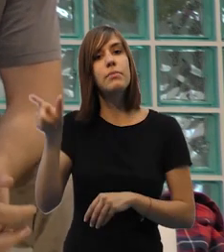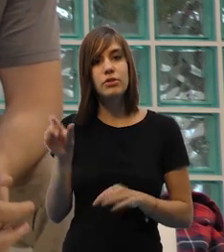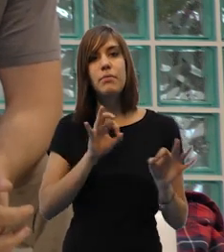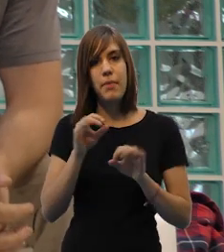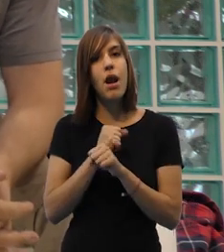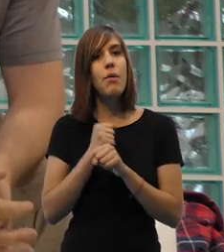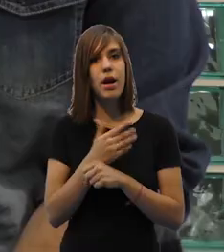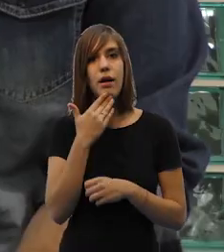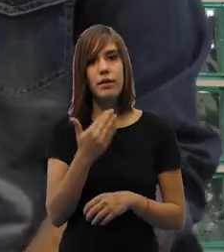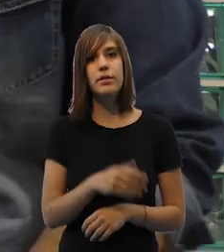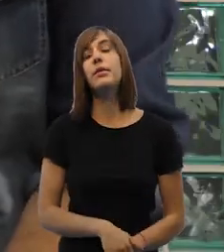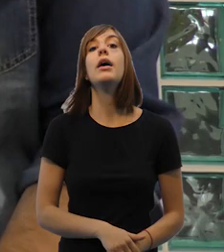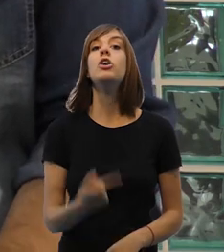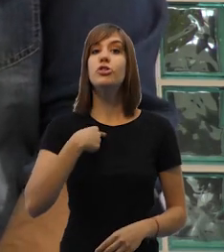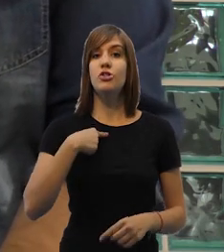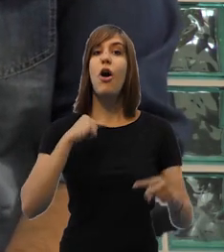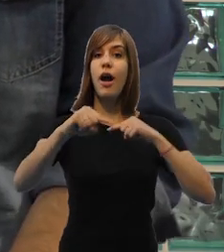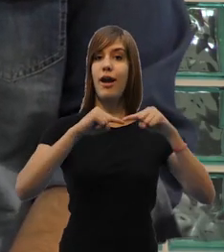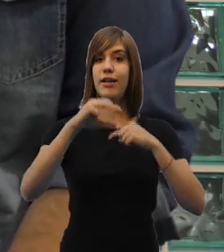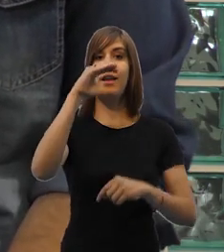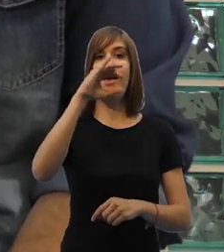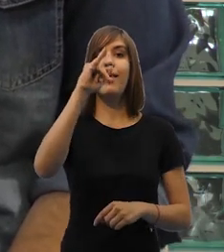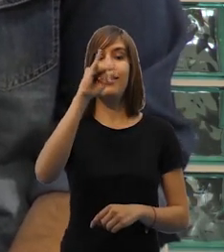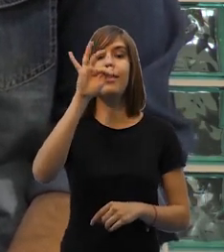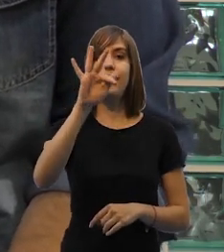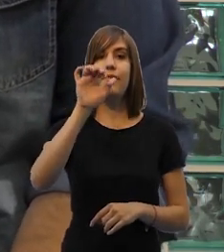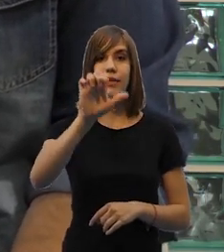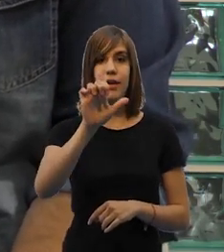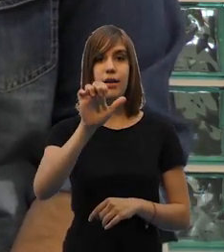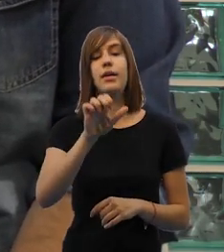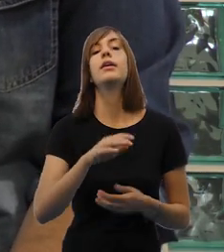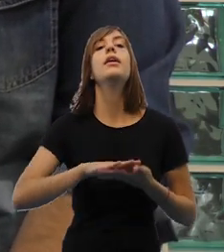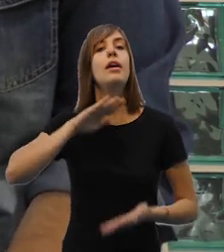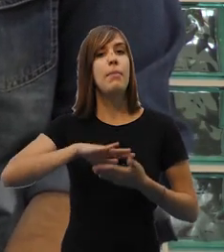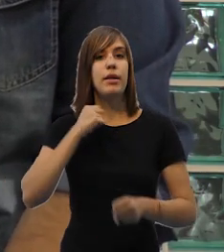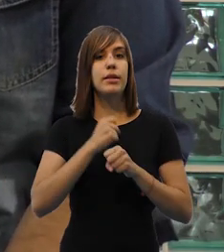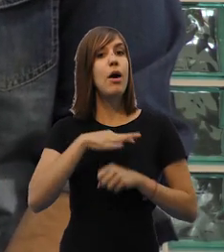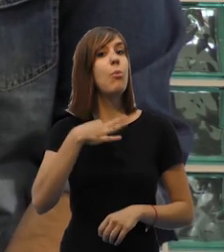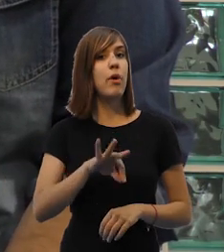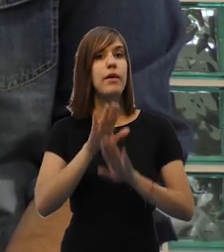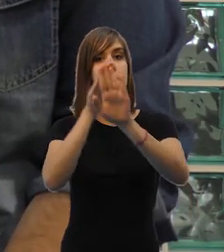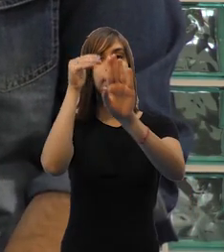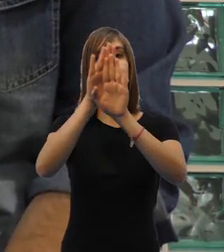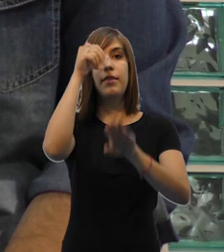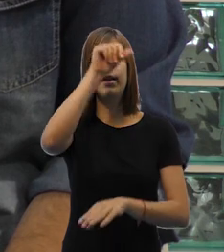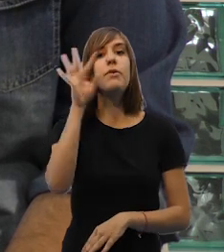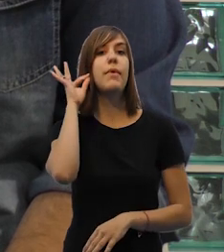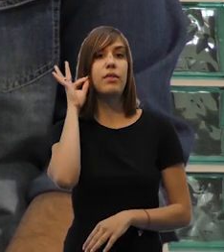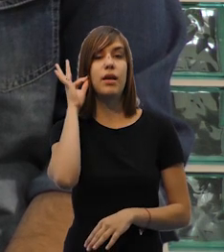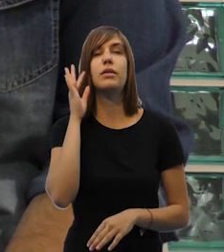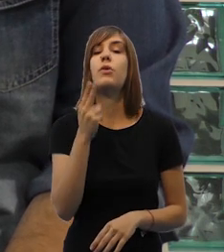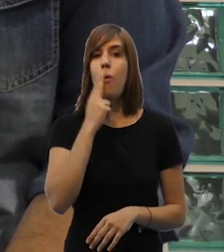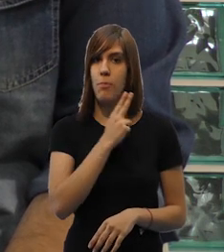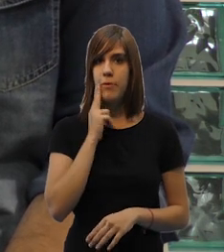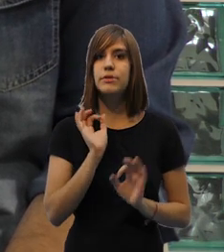efectivamente. Como gerente del CIFE, es un compromiso trabajar por la empleabilidad de todos los vecinos y vecinas. Y, como no, también